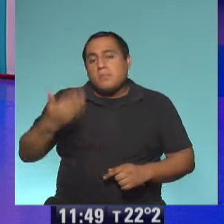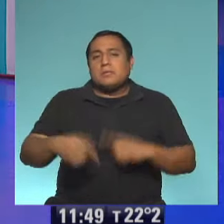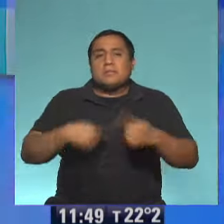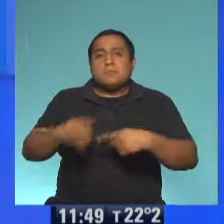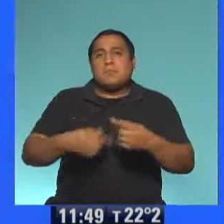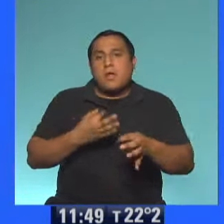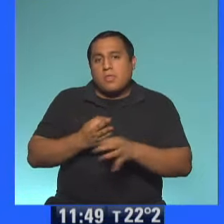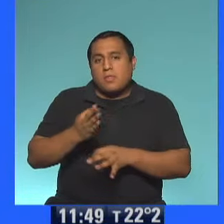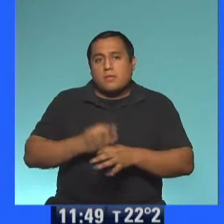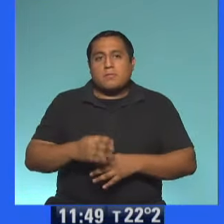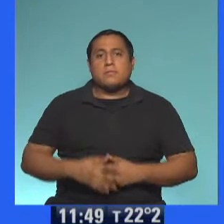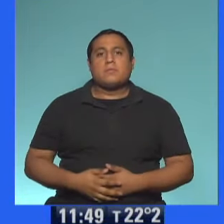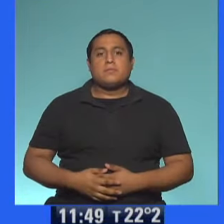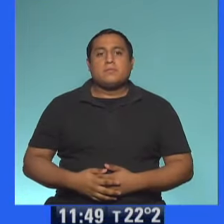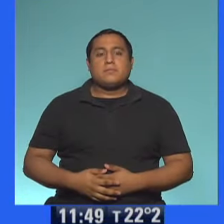Educando.